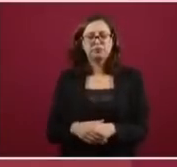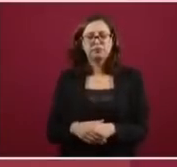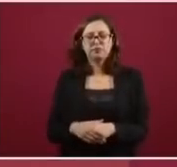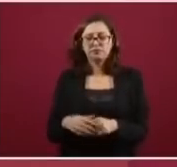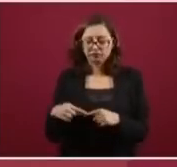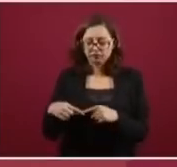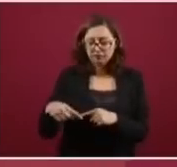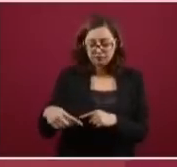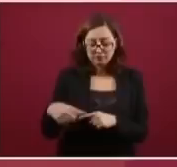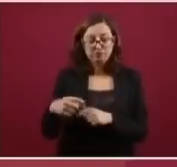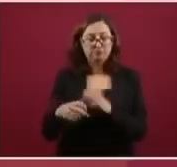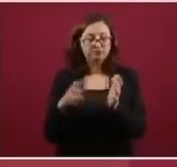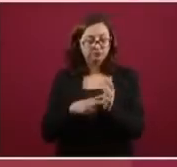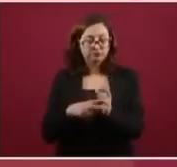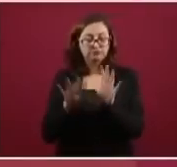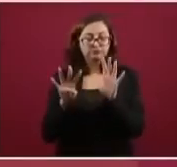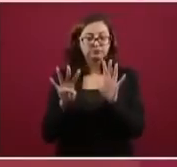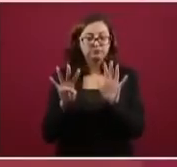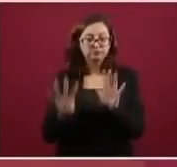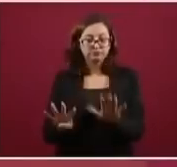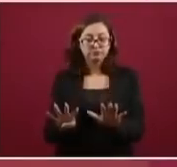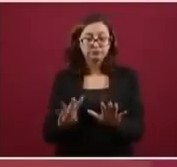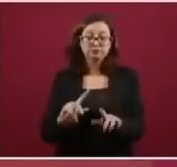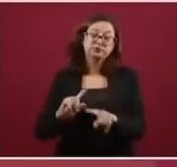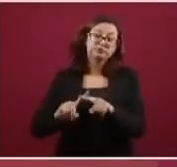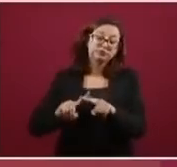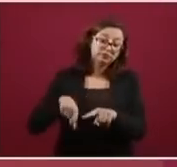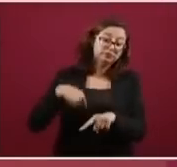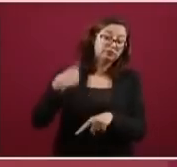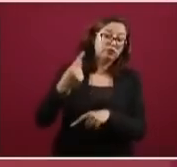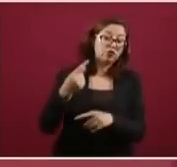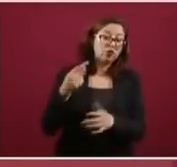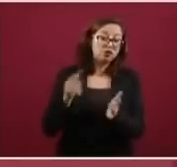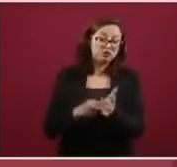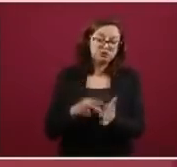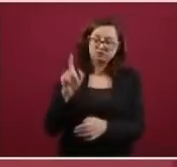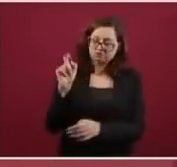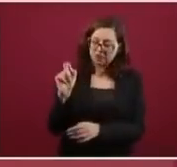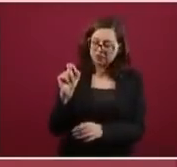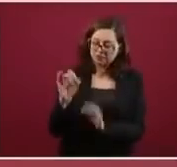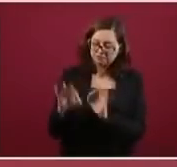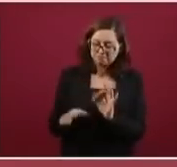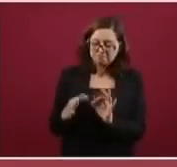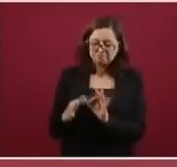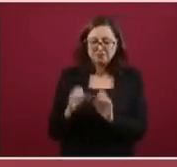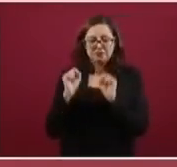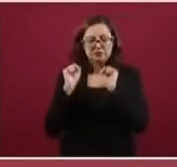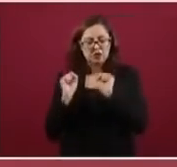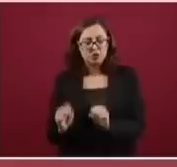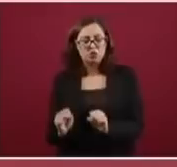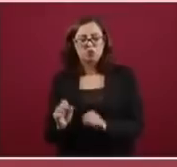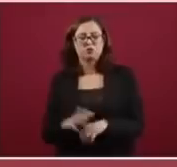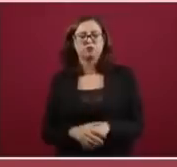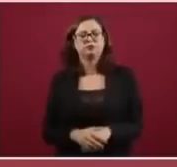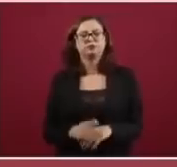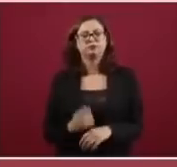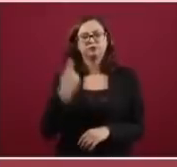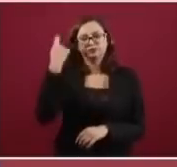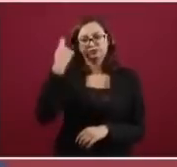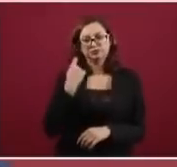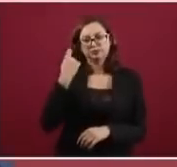y para todo el año próximo la pensión adultos mayores mañana